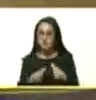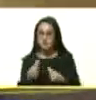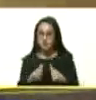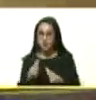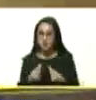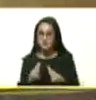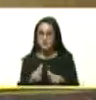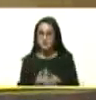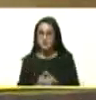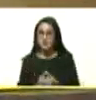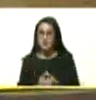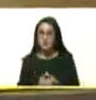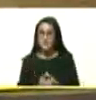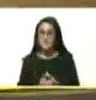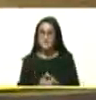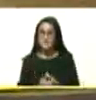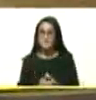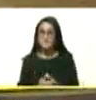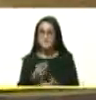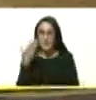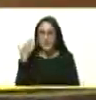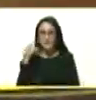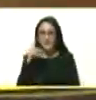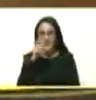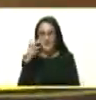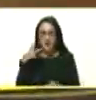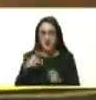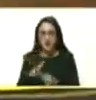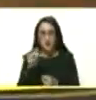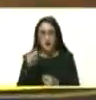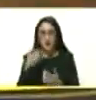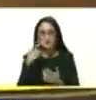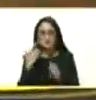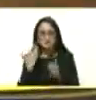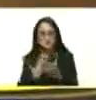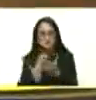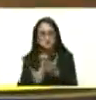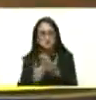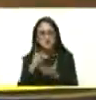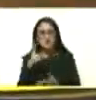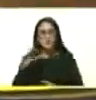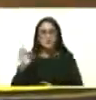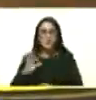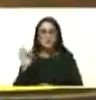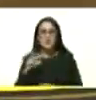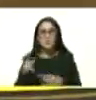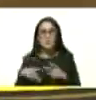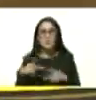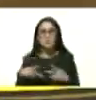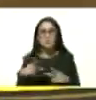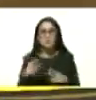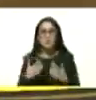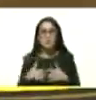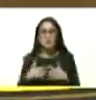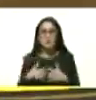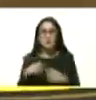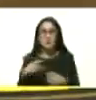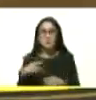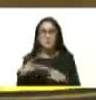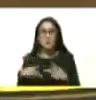por usted, que hace unos años la inauguramos y hoy venimos a constatar el 100% de producción. Una planta que